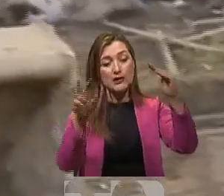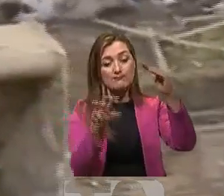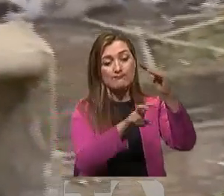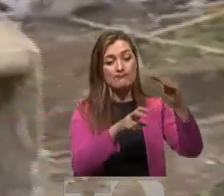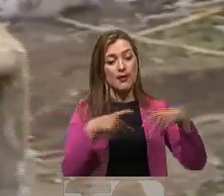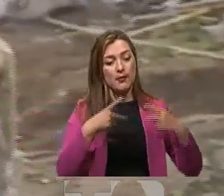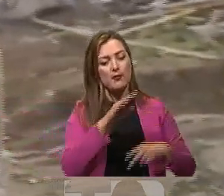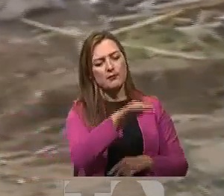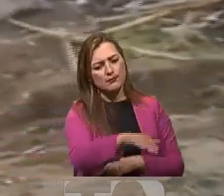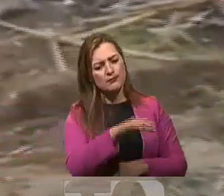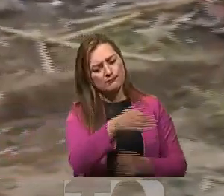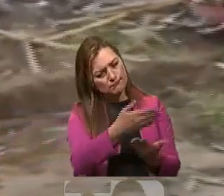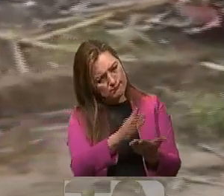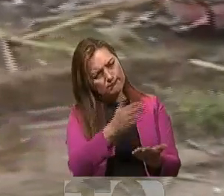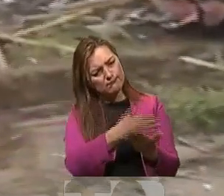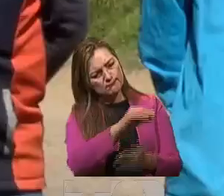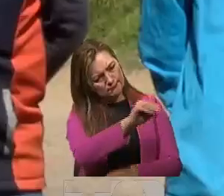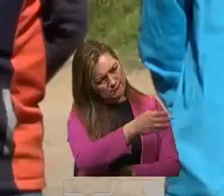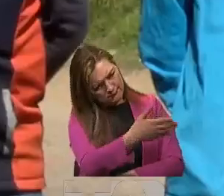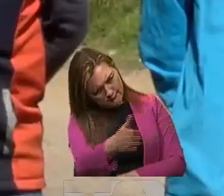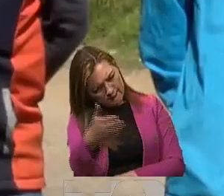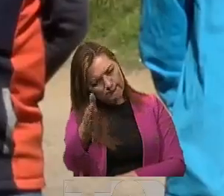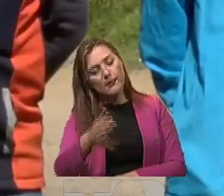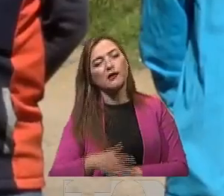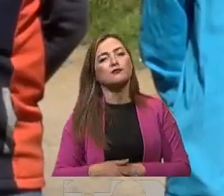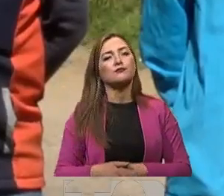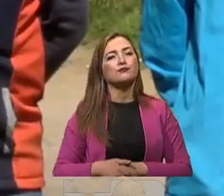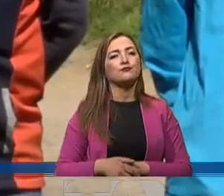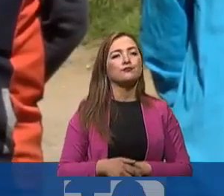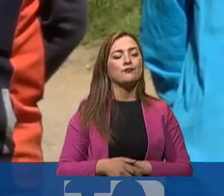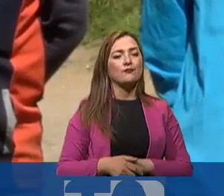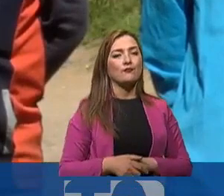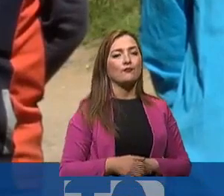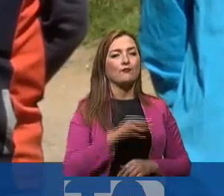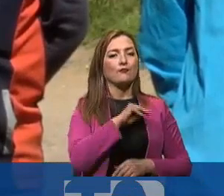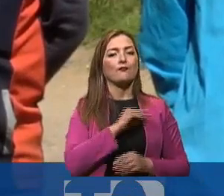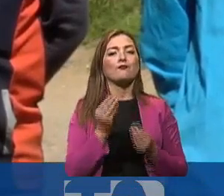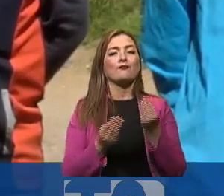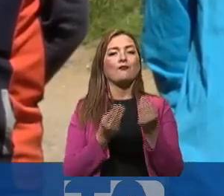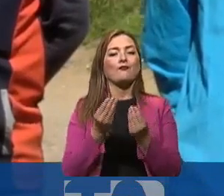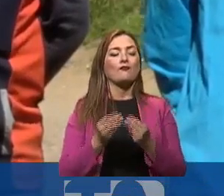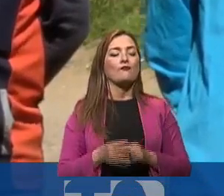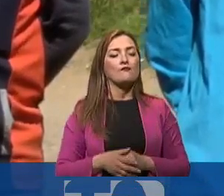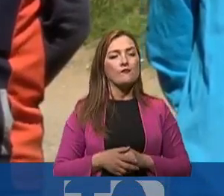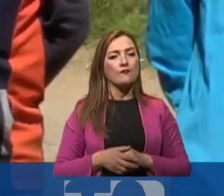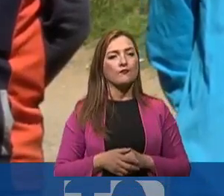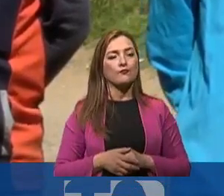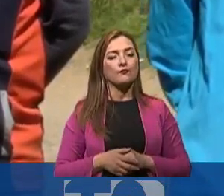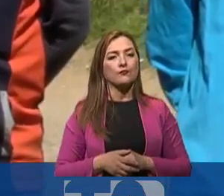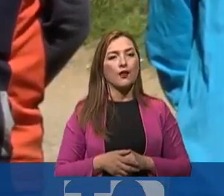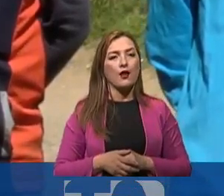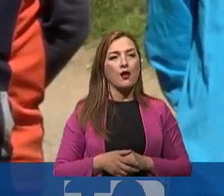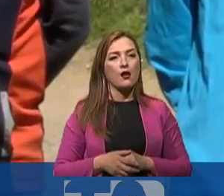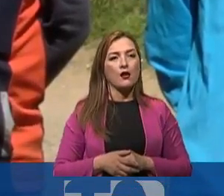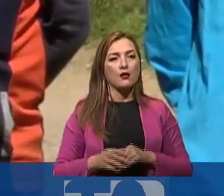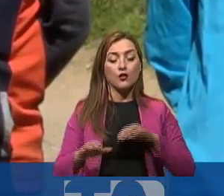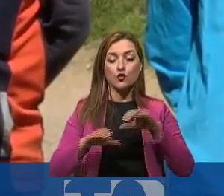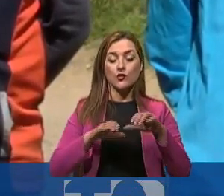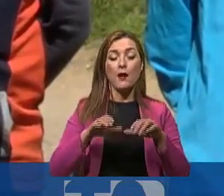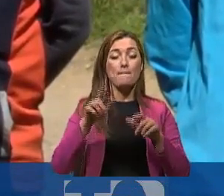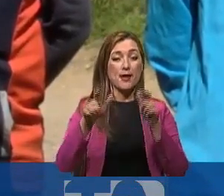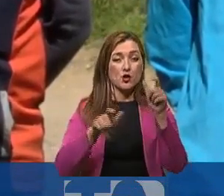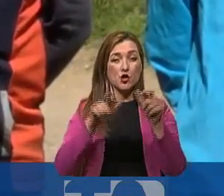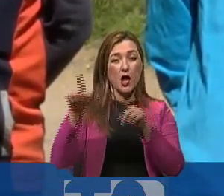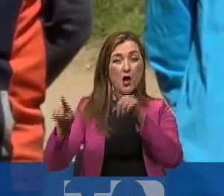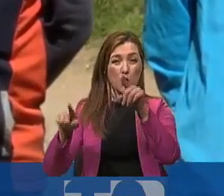habitantes para que desalojen el lugar. Entonces lo que se ha hecho de parte del municipio es justamente coordinar, notificarles a algunas